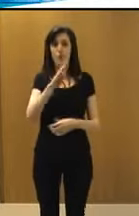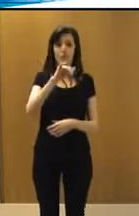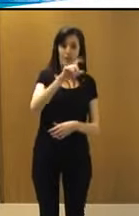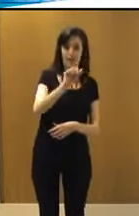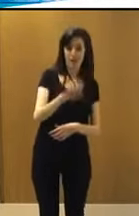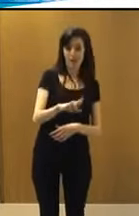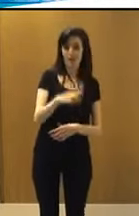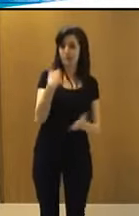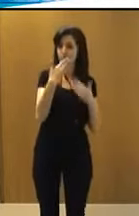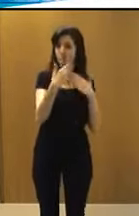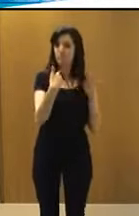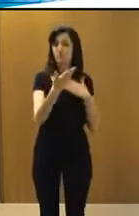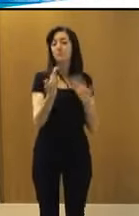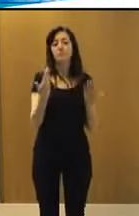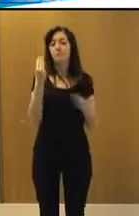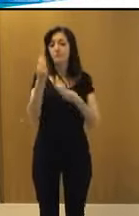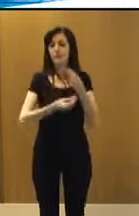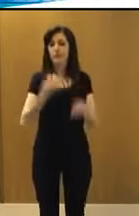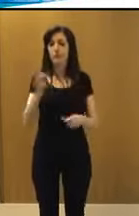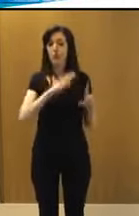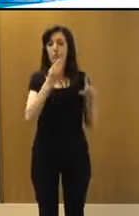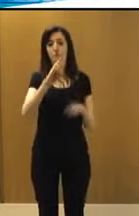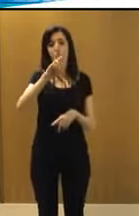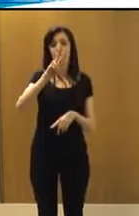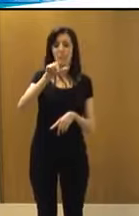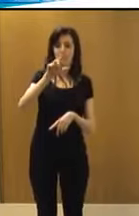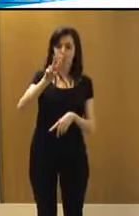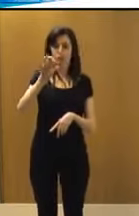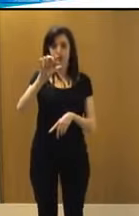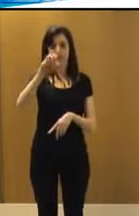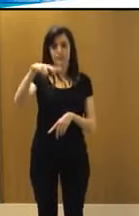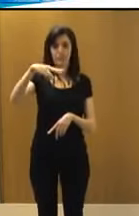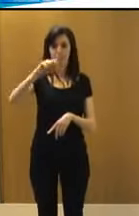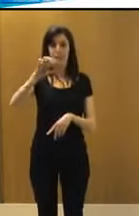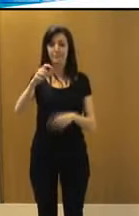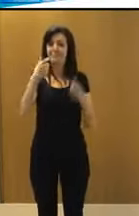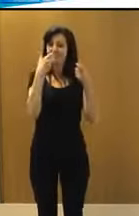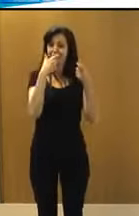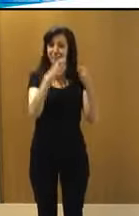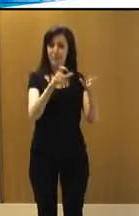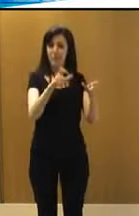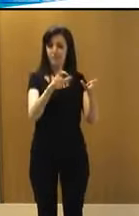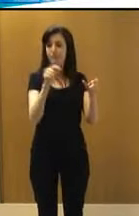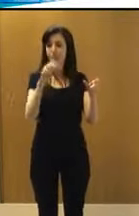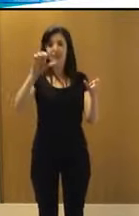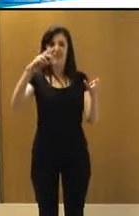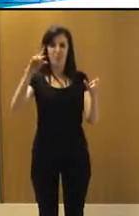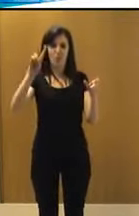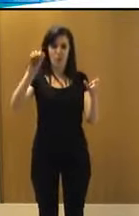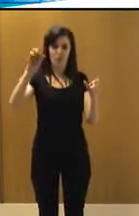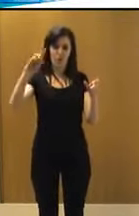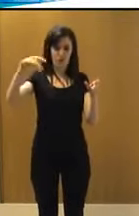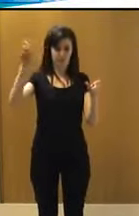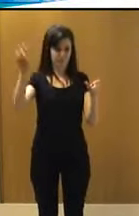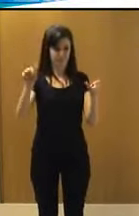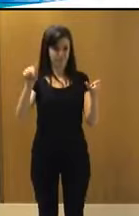tuvimos con Pilar, y entonces lo que vamos a hacer en la web Plus es más, vamos a hacer justamente un apartado, y estaba Eduardo también que